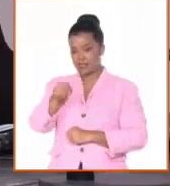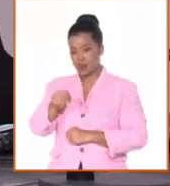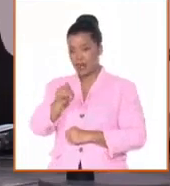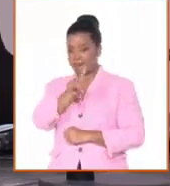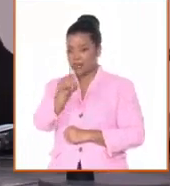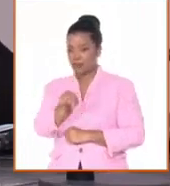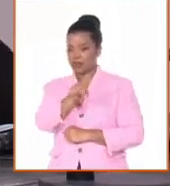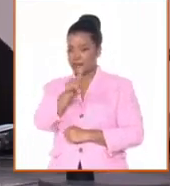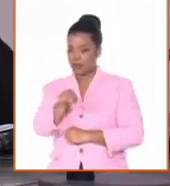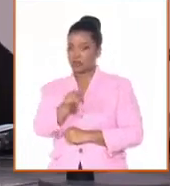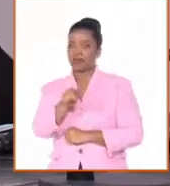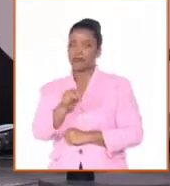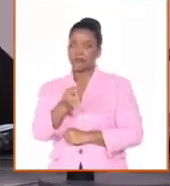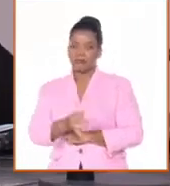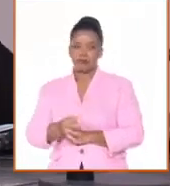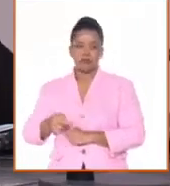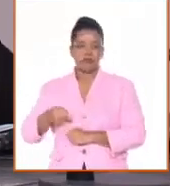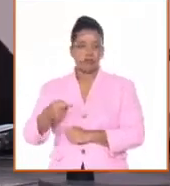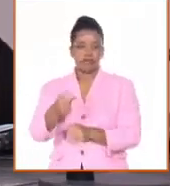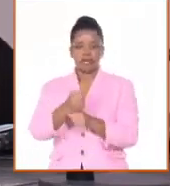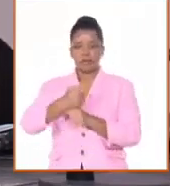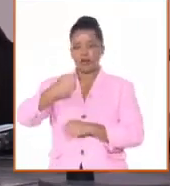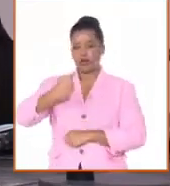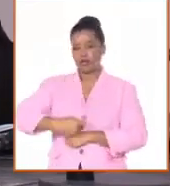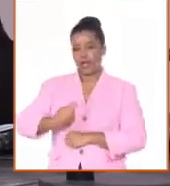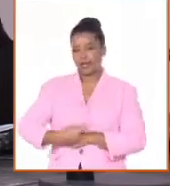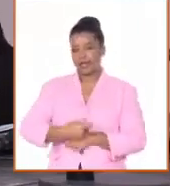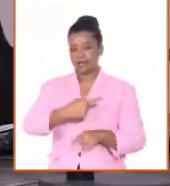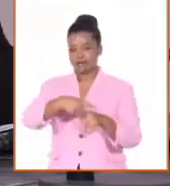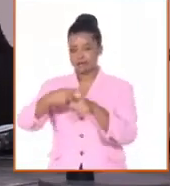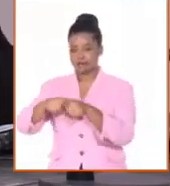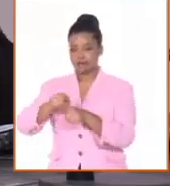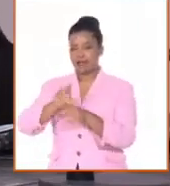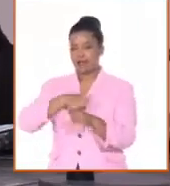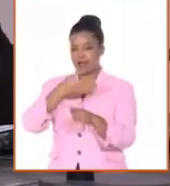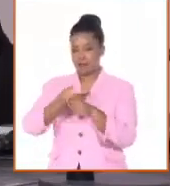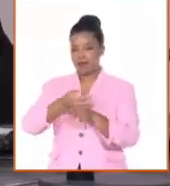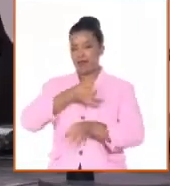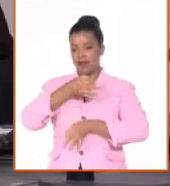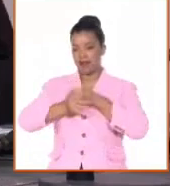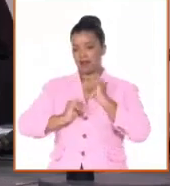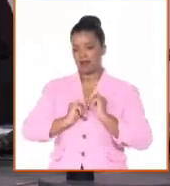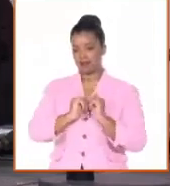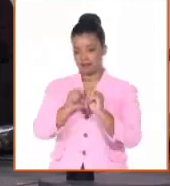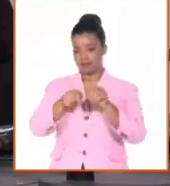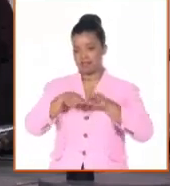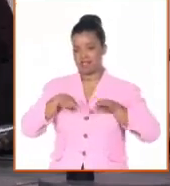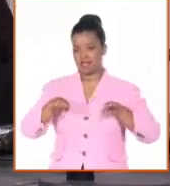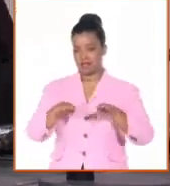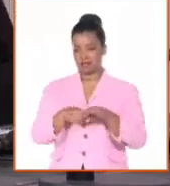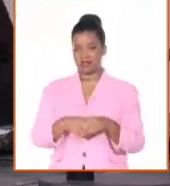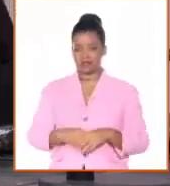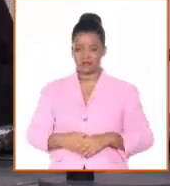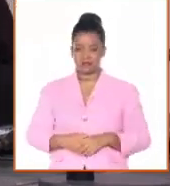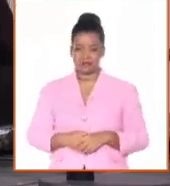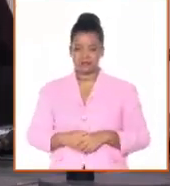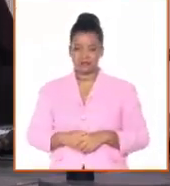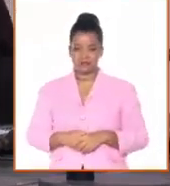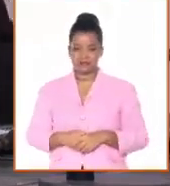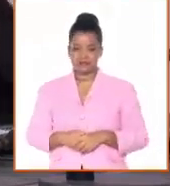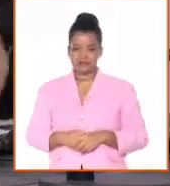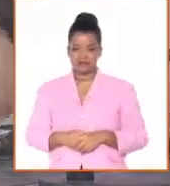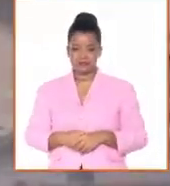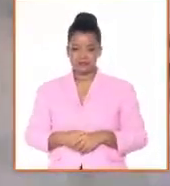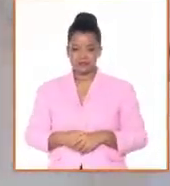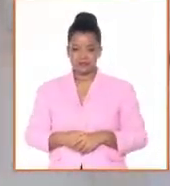con la dinámica diaria tanto de notaría como de registro eso vamos a conocer en breve en nuestra mesa redonda para seguir hablando con nuestros invitados esta